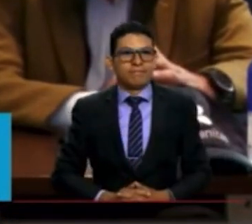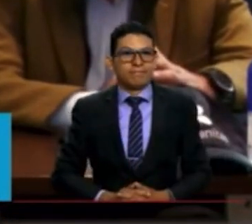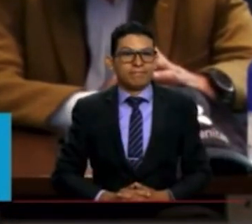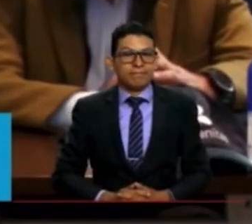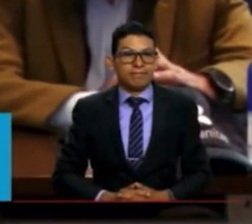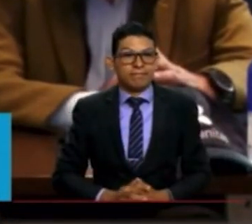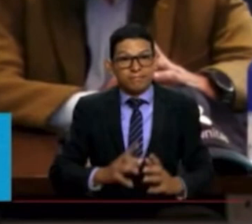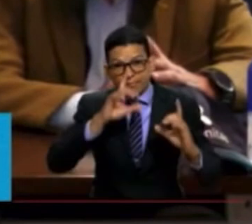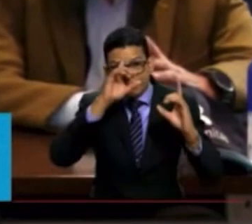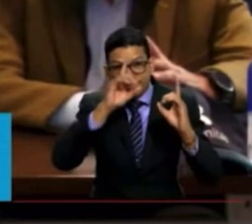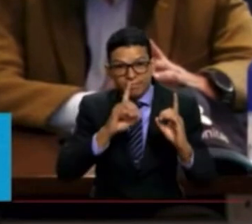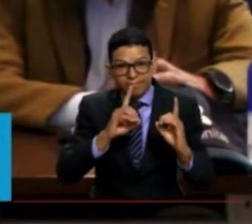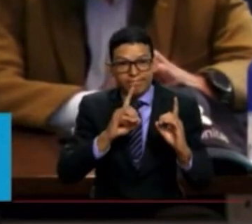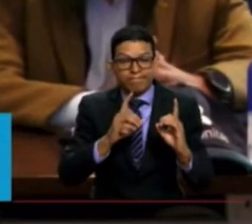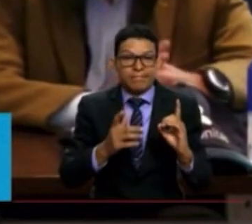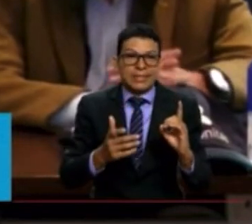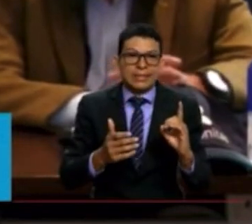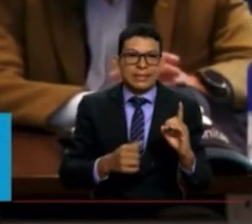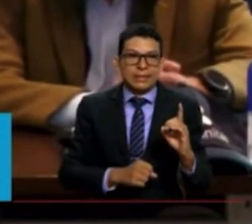Es una decisión que